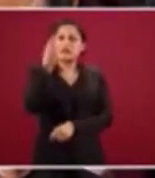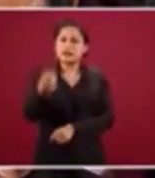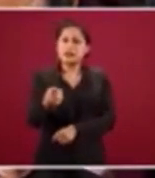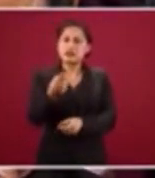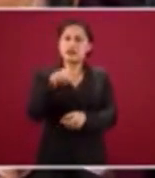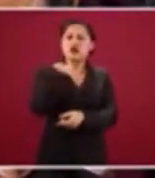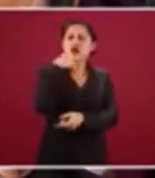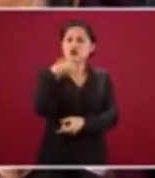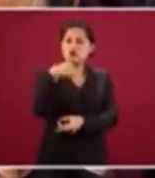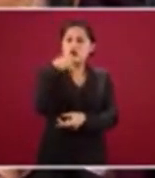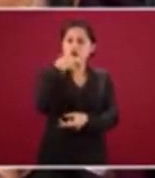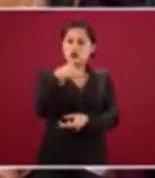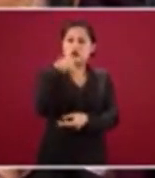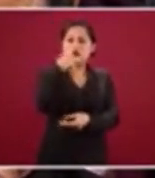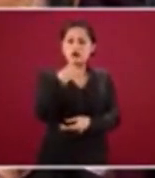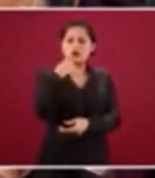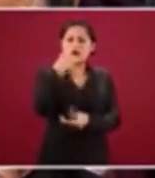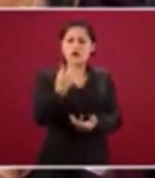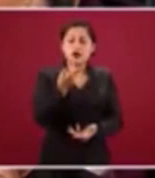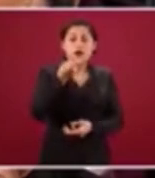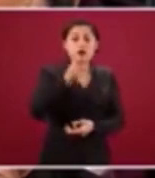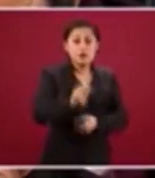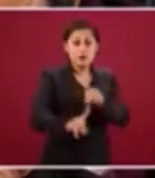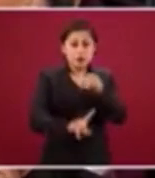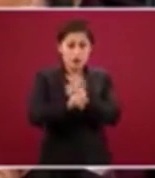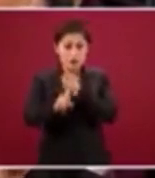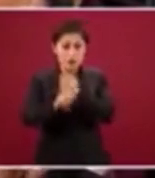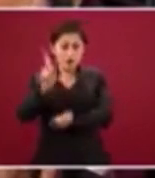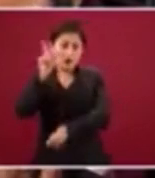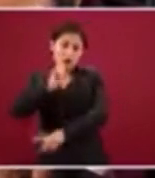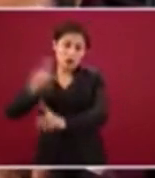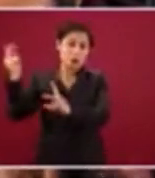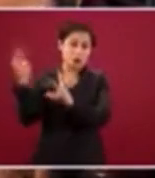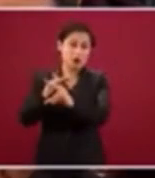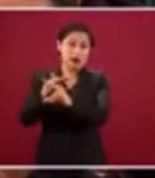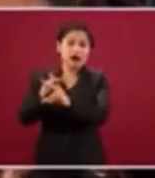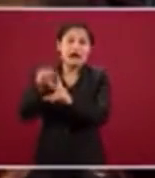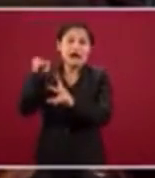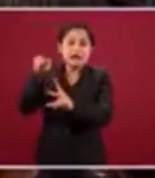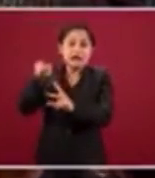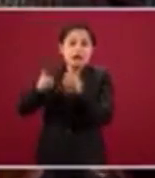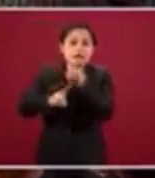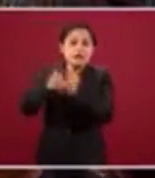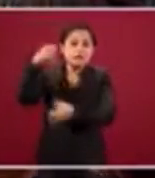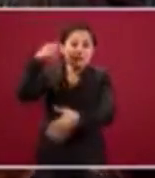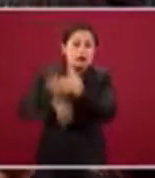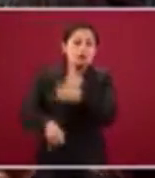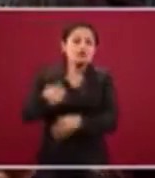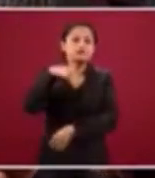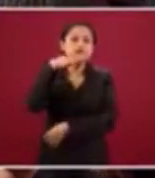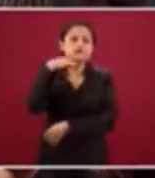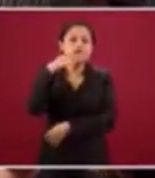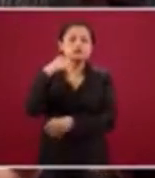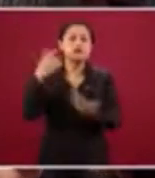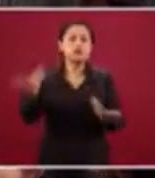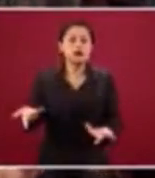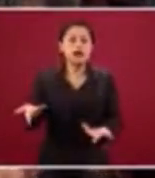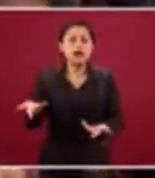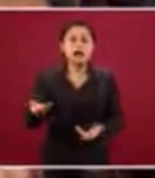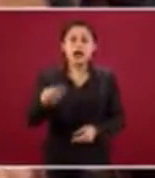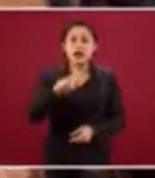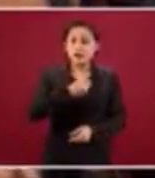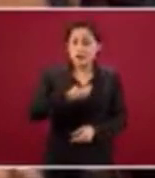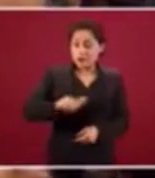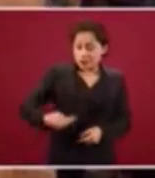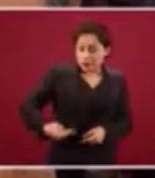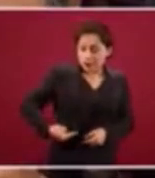tema del feminicidio, el tema de la desaparición está plagado de corrupción. Fiscales, policías ministeriales,